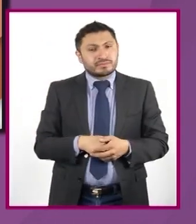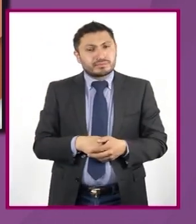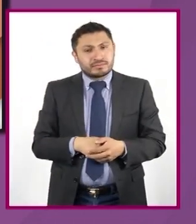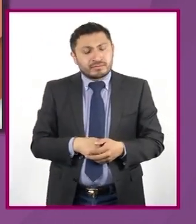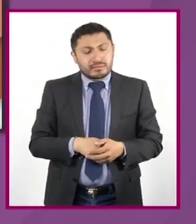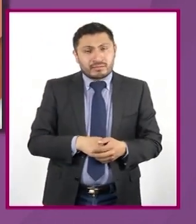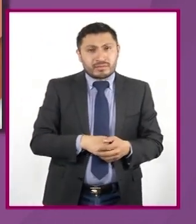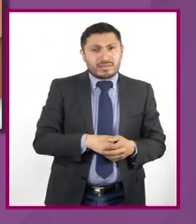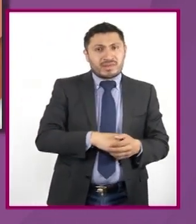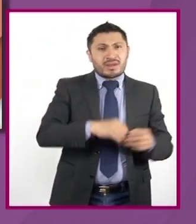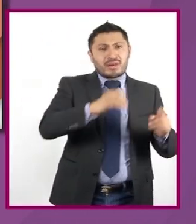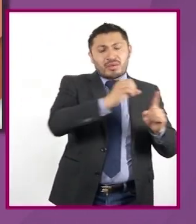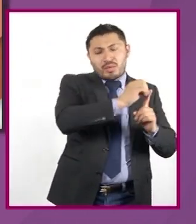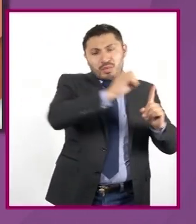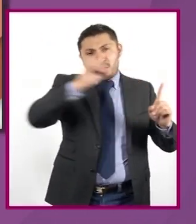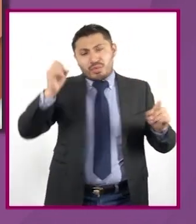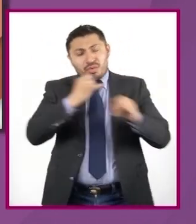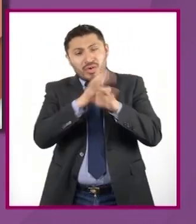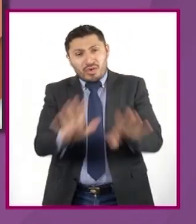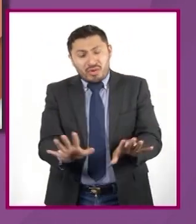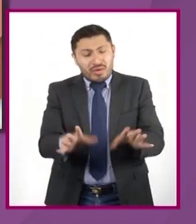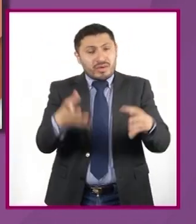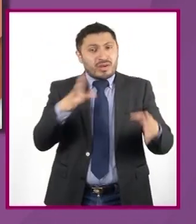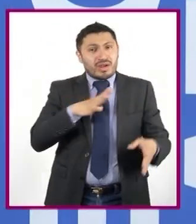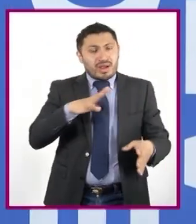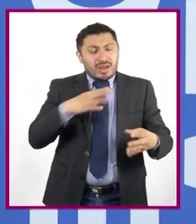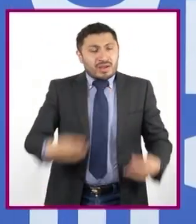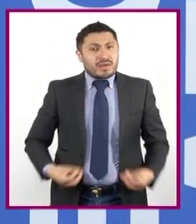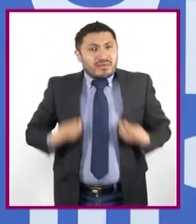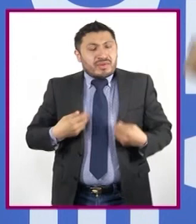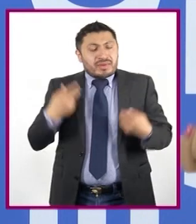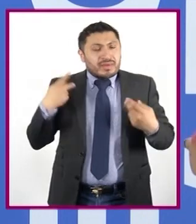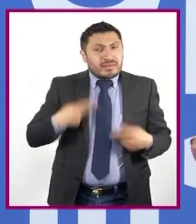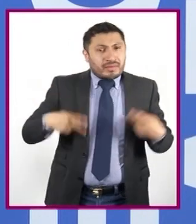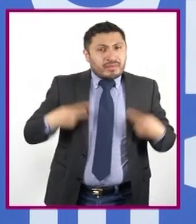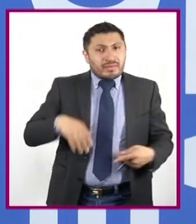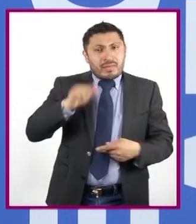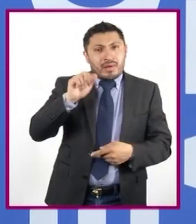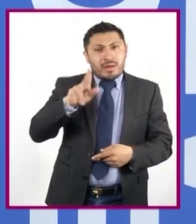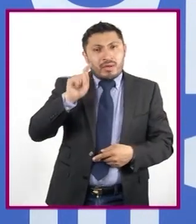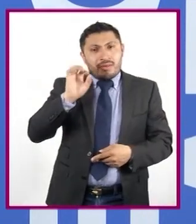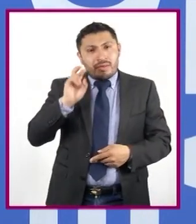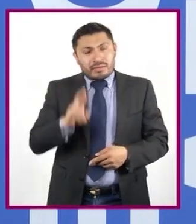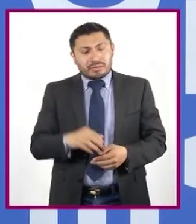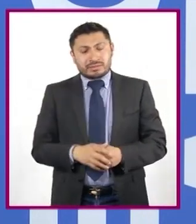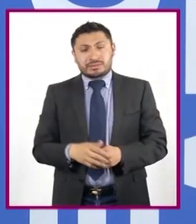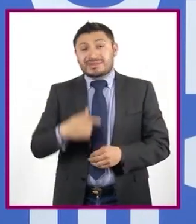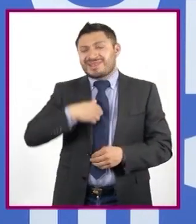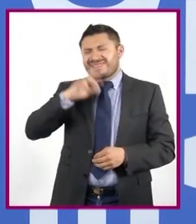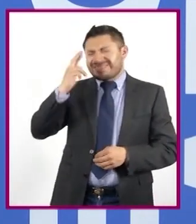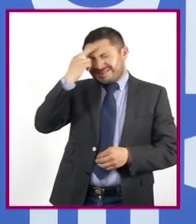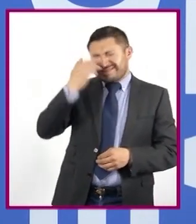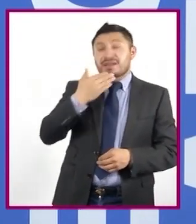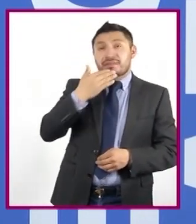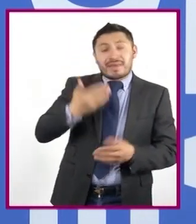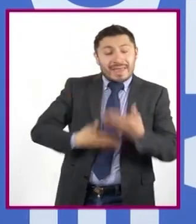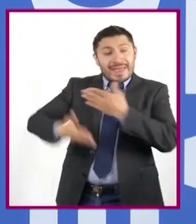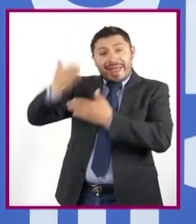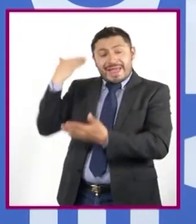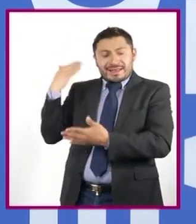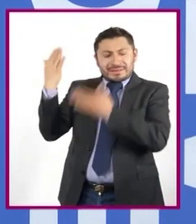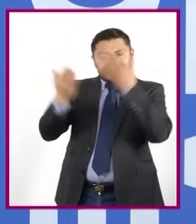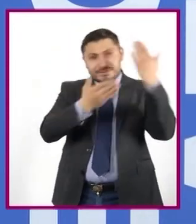una serie de datos que habla de la vida de un autor. Esta pregunta la recuerdo muy bien. Antes la confundía con